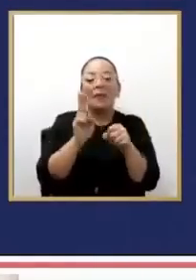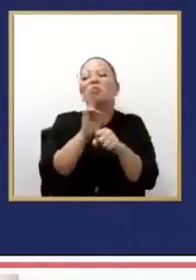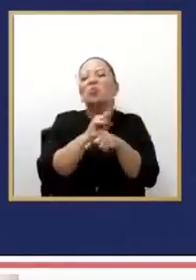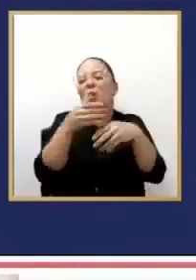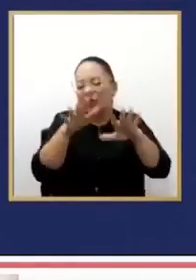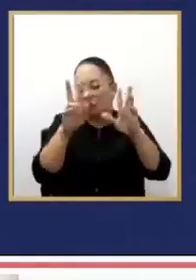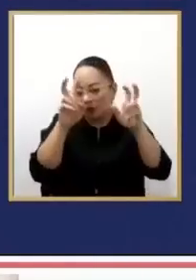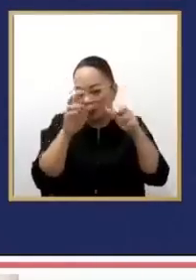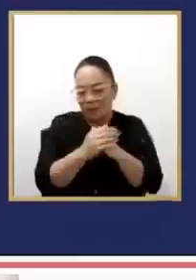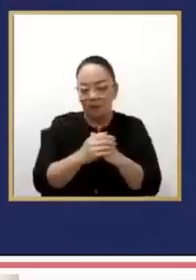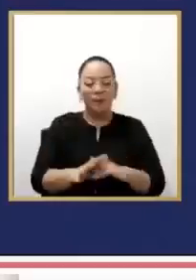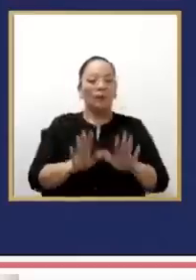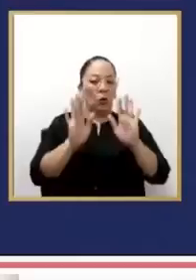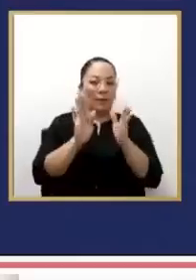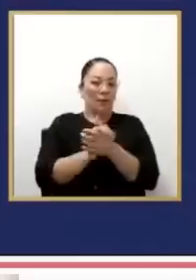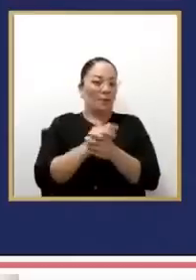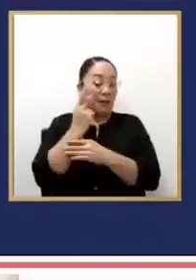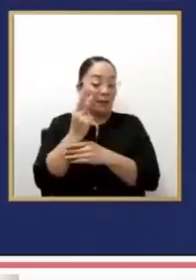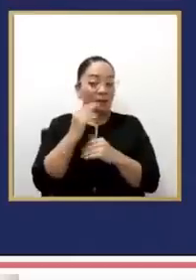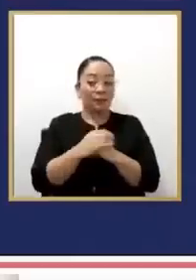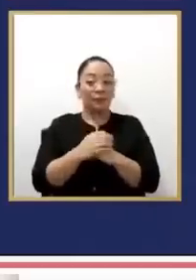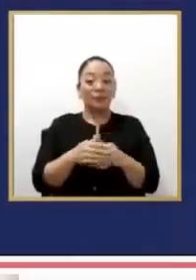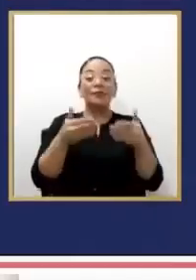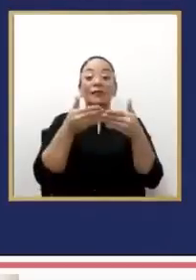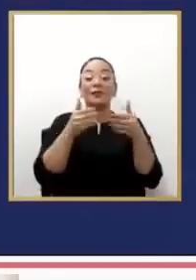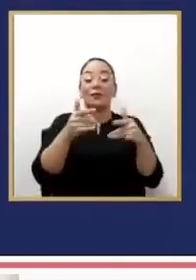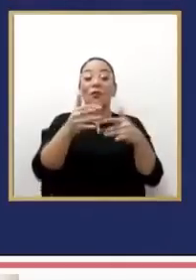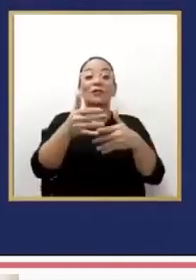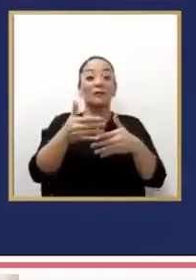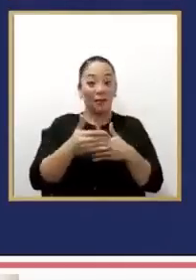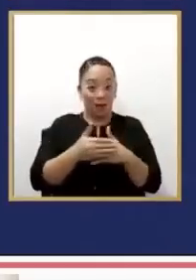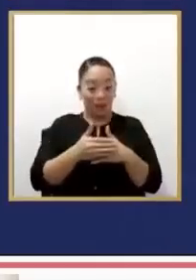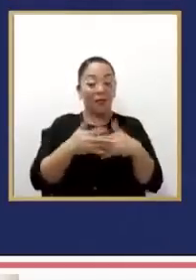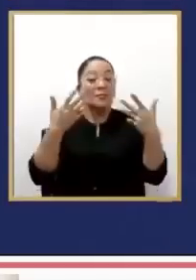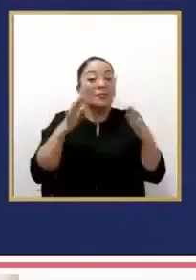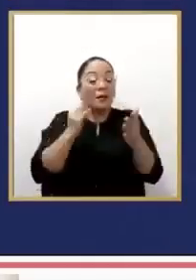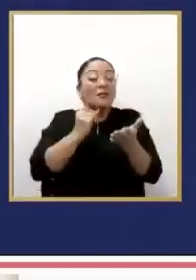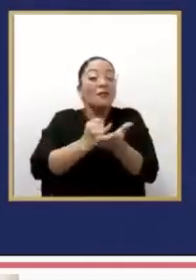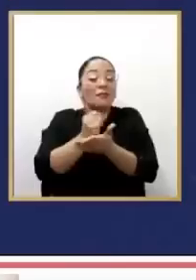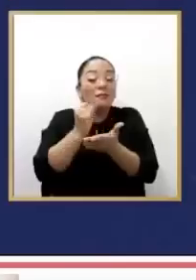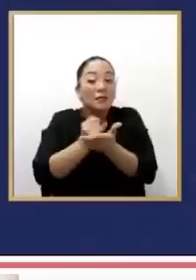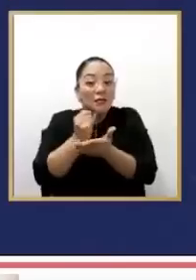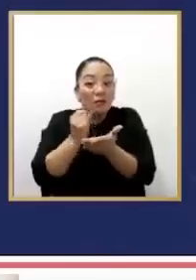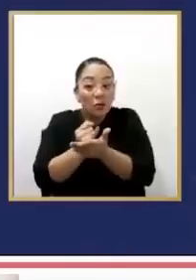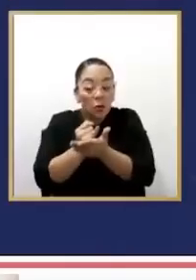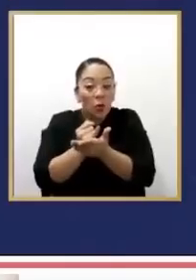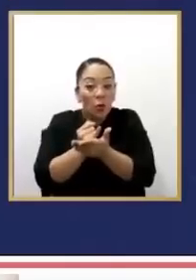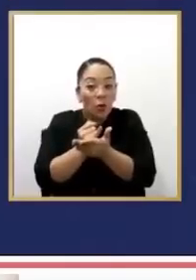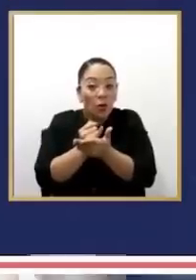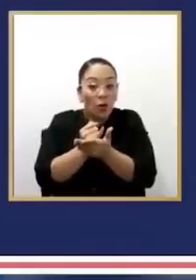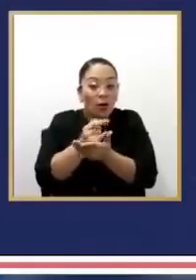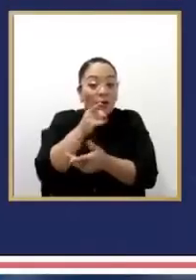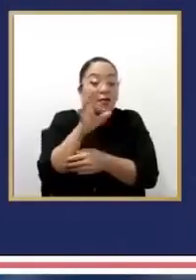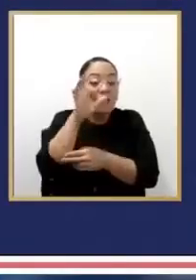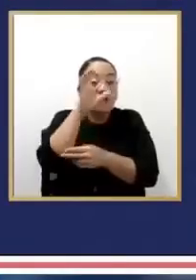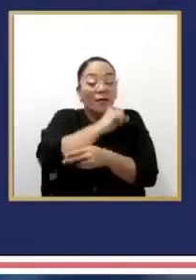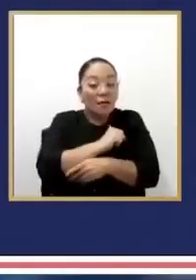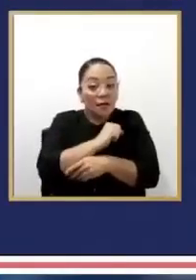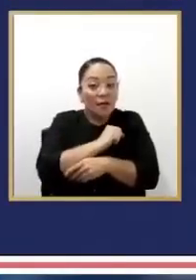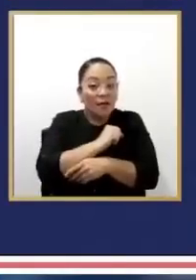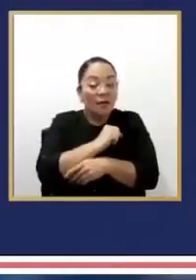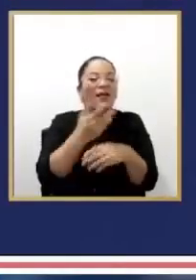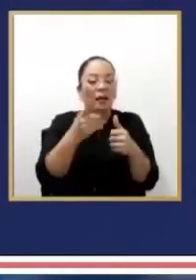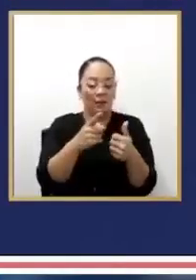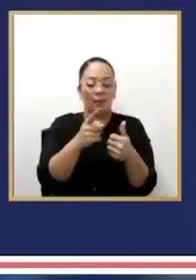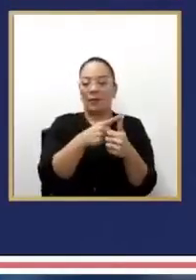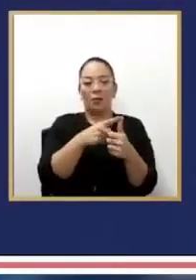Bueno, la cosa es que se abrió el expediente, se hizo una investigación y se llegó a determinar, uno, que no